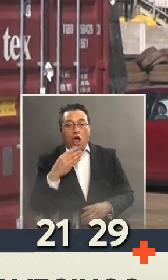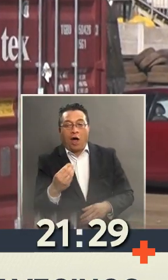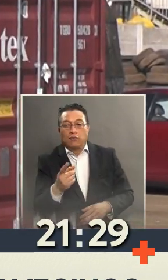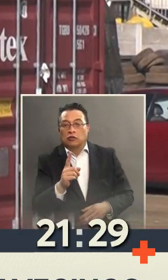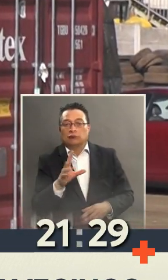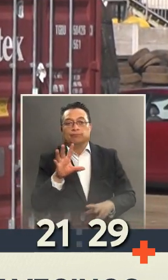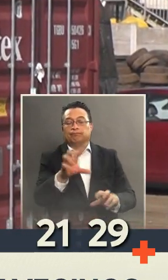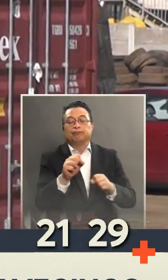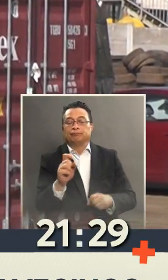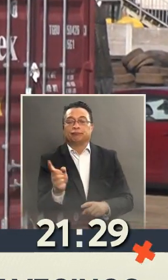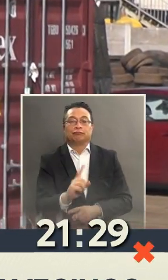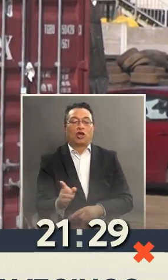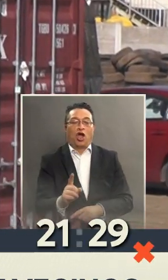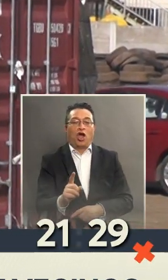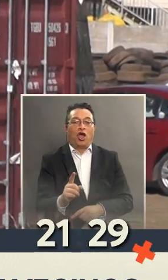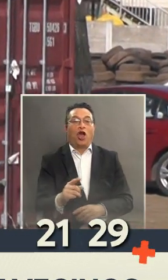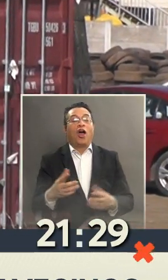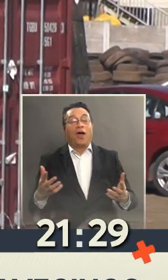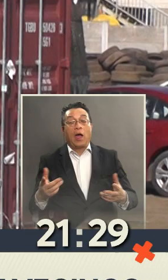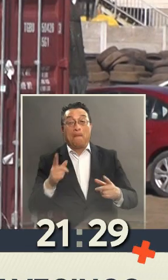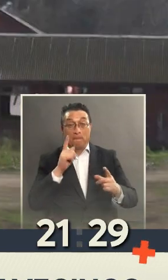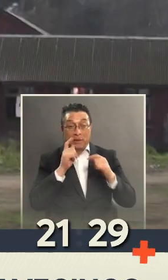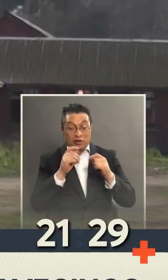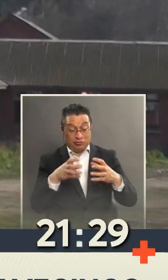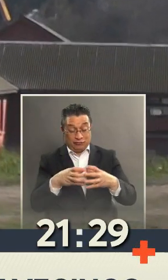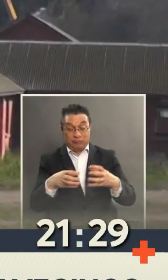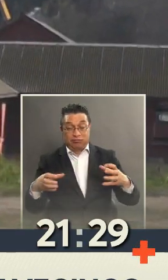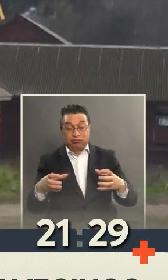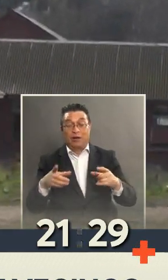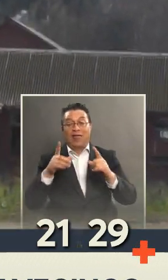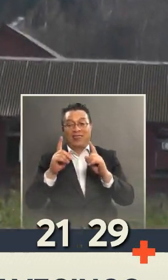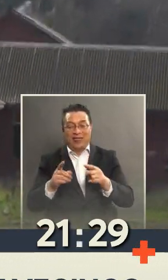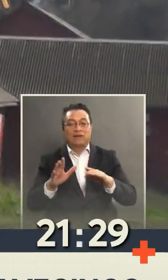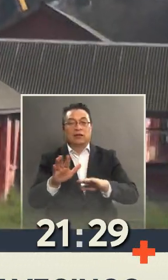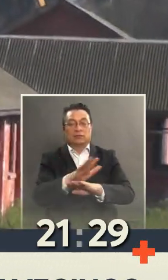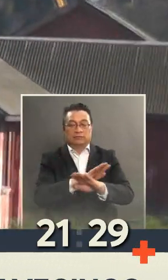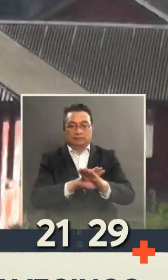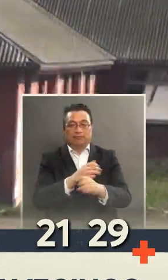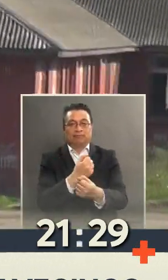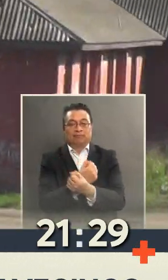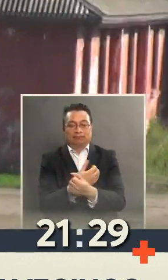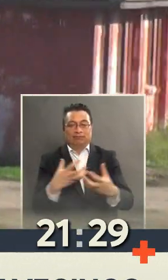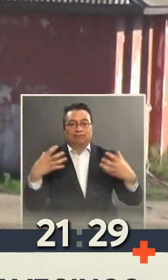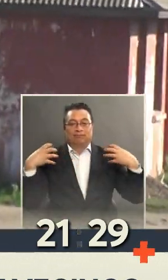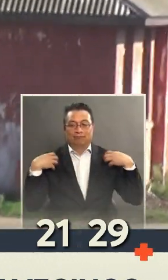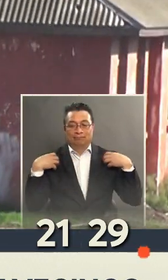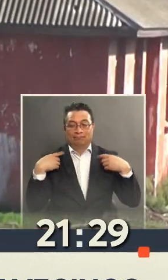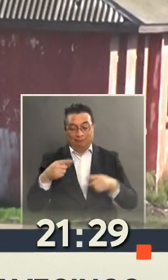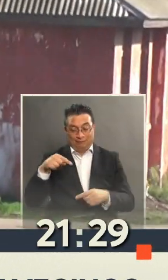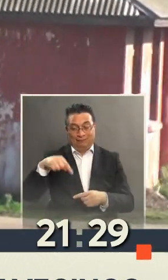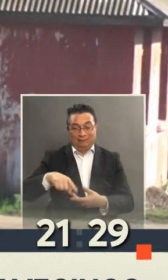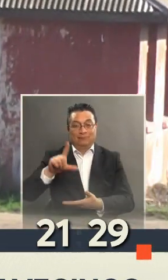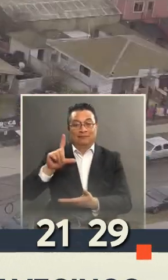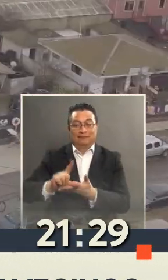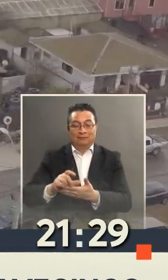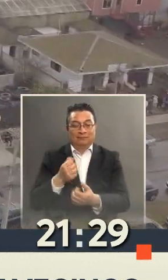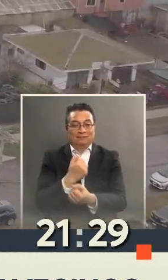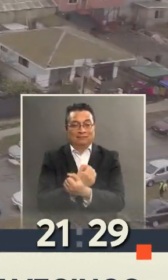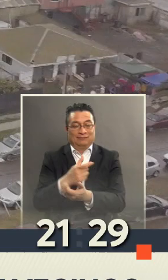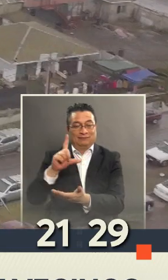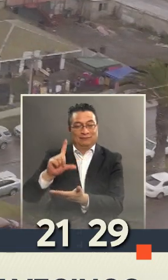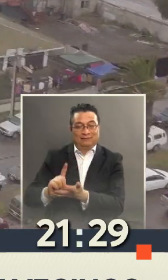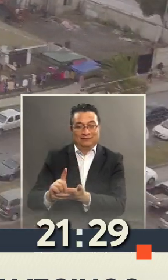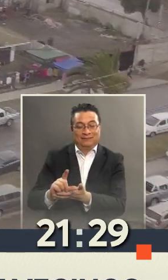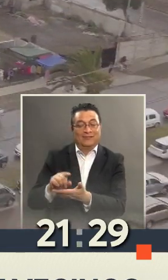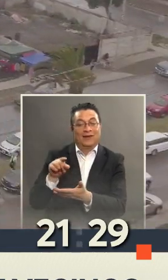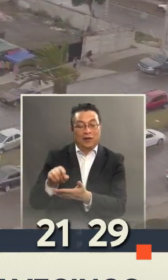sucedió. Y mientras tanto, el peligroso container debía estar resguardado por la policía justo aquí, en esta comisaría, que por cierto